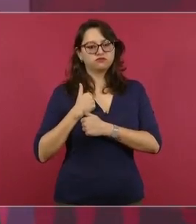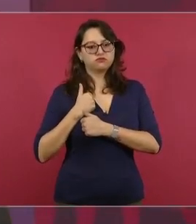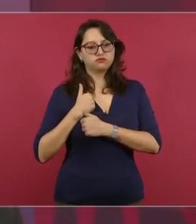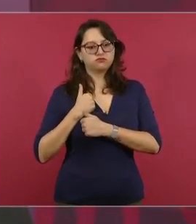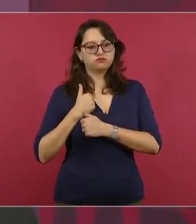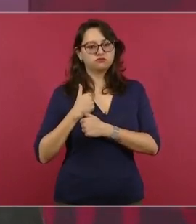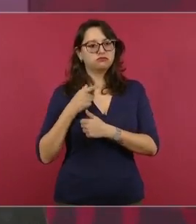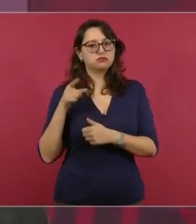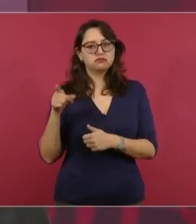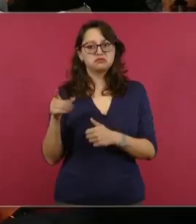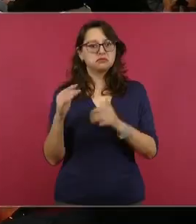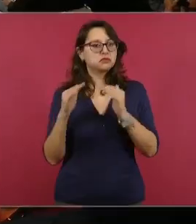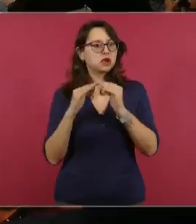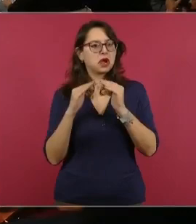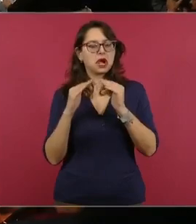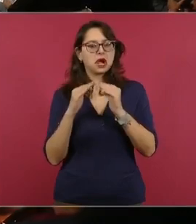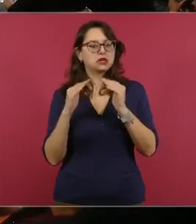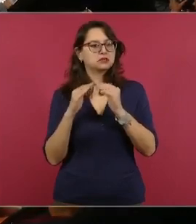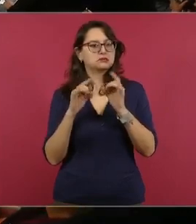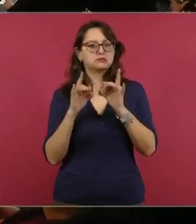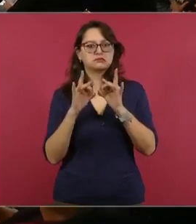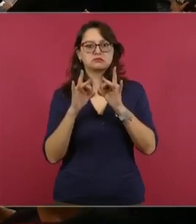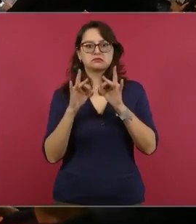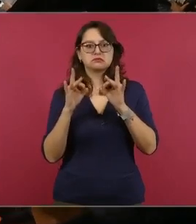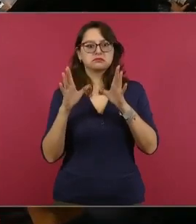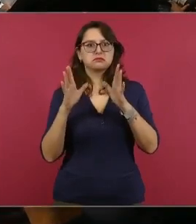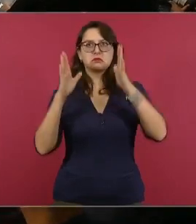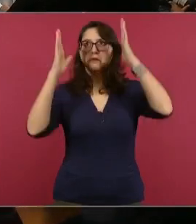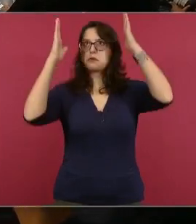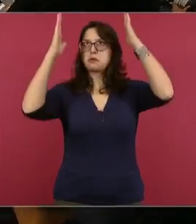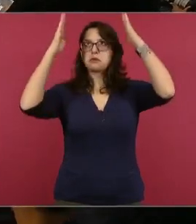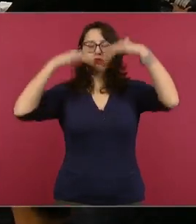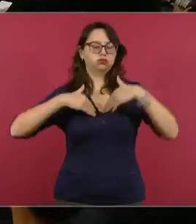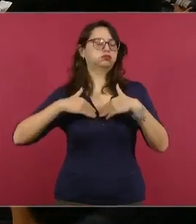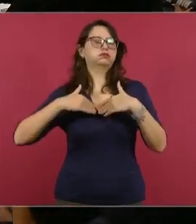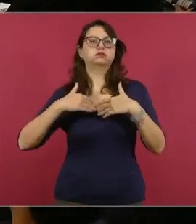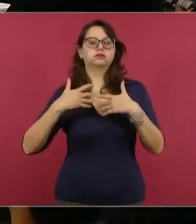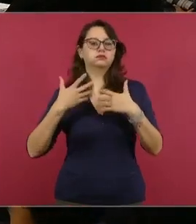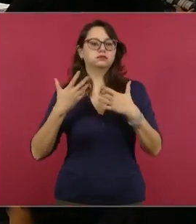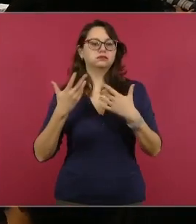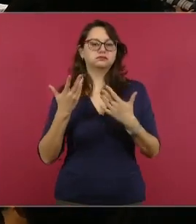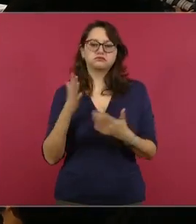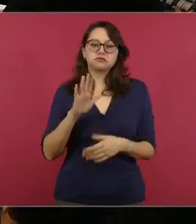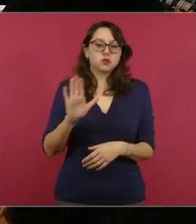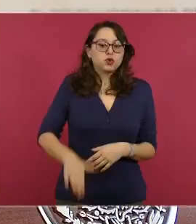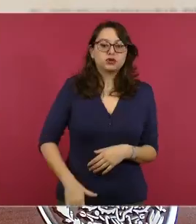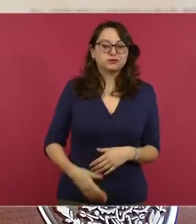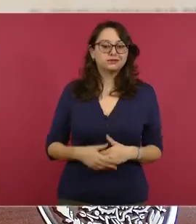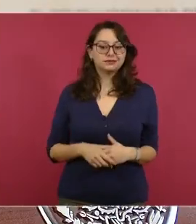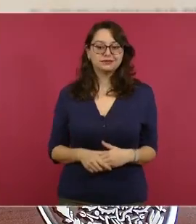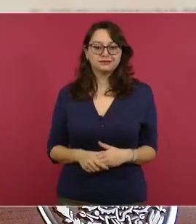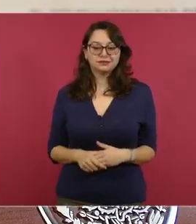en su casa, se le vino encima una barda porque